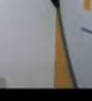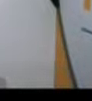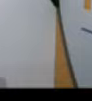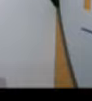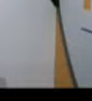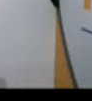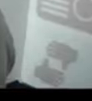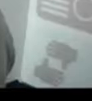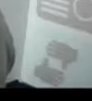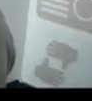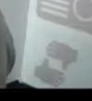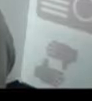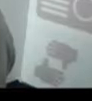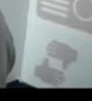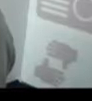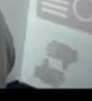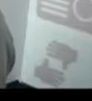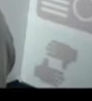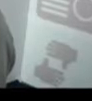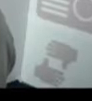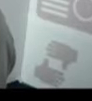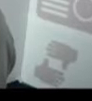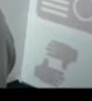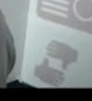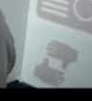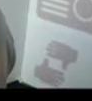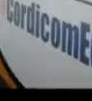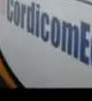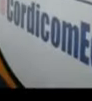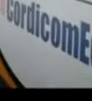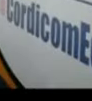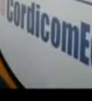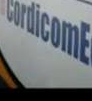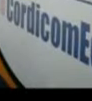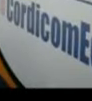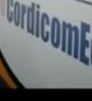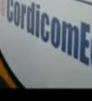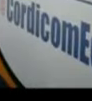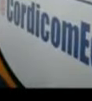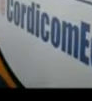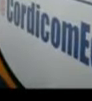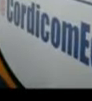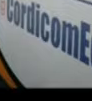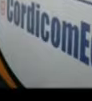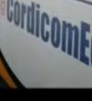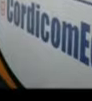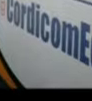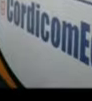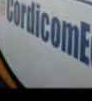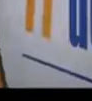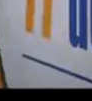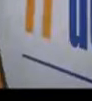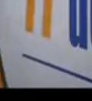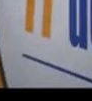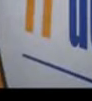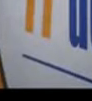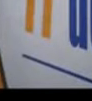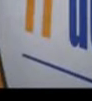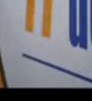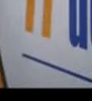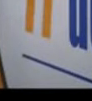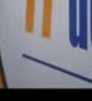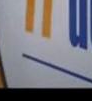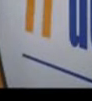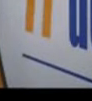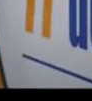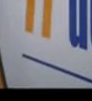las personas sordas. Que nos miren de una forma similar y que nos vean no como una persona rara. Unidos